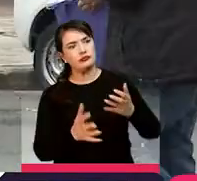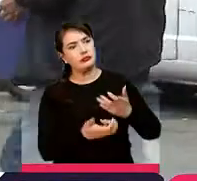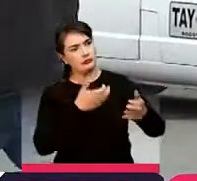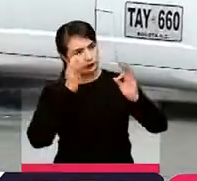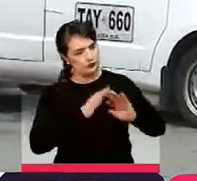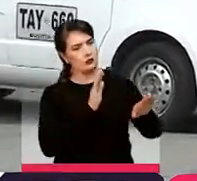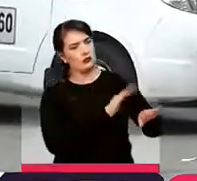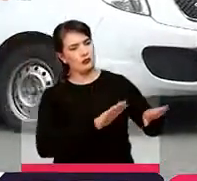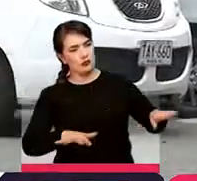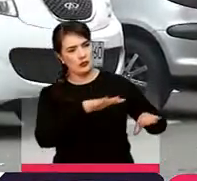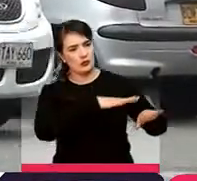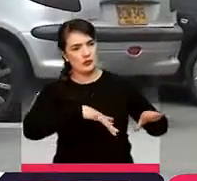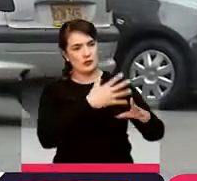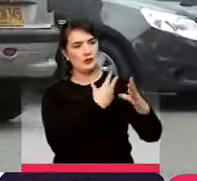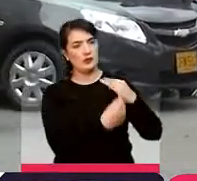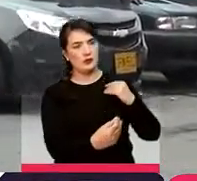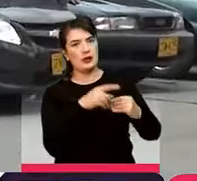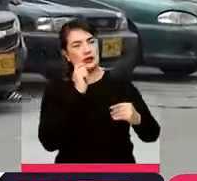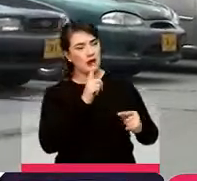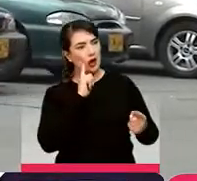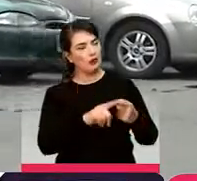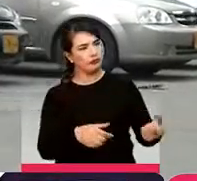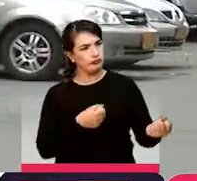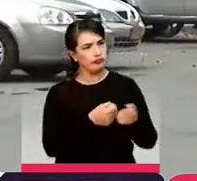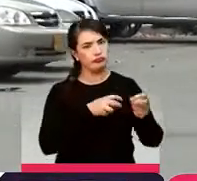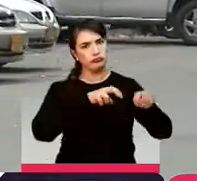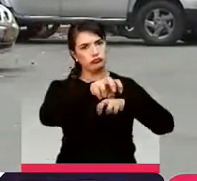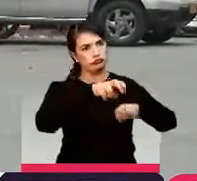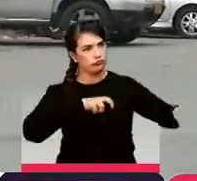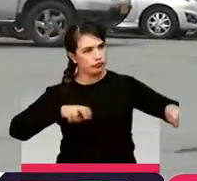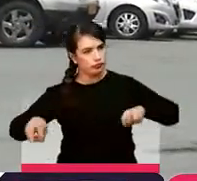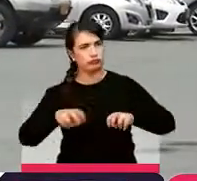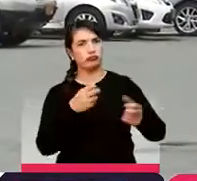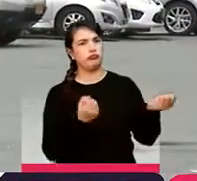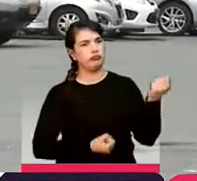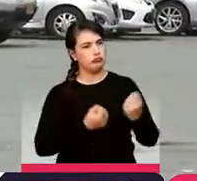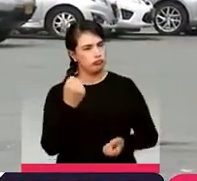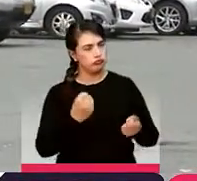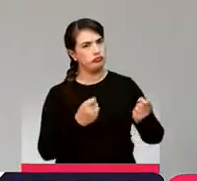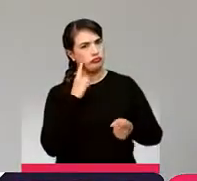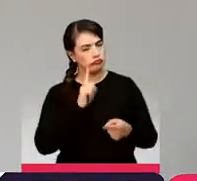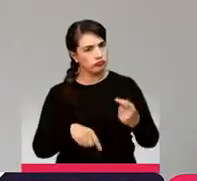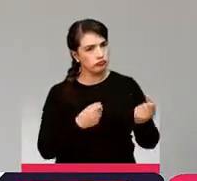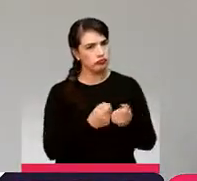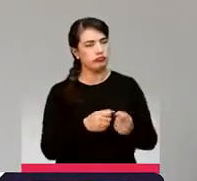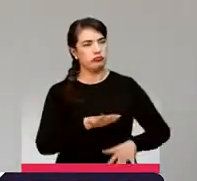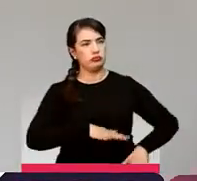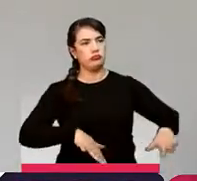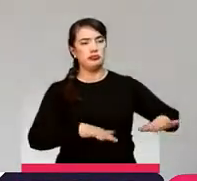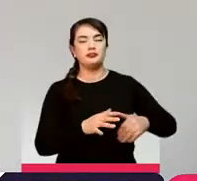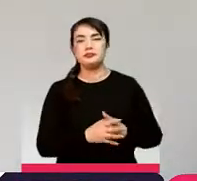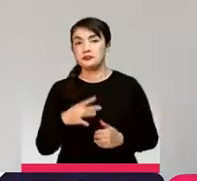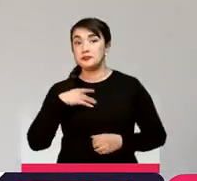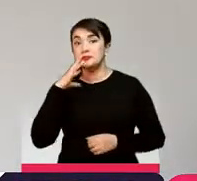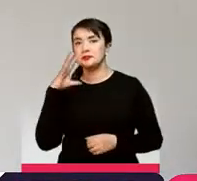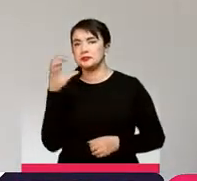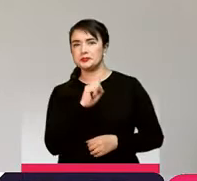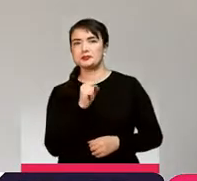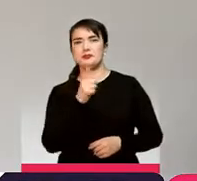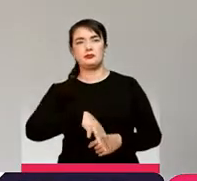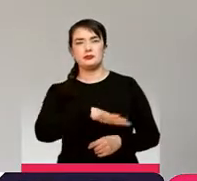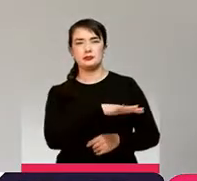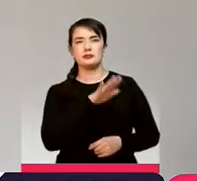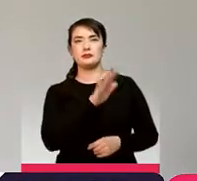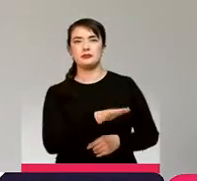en vía pública que busca favorecer la movilidad y generar recursos para el transporte público. Evidenciamos que tanto la terminal como